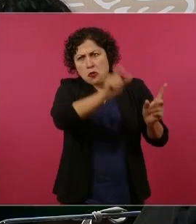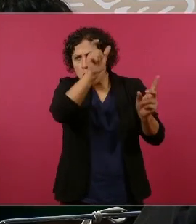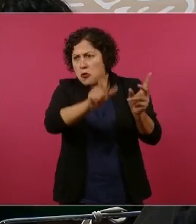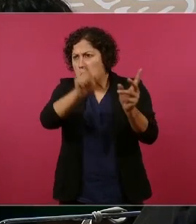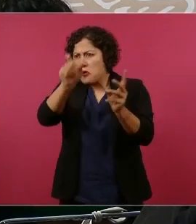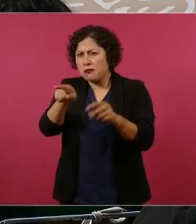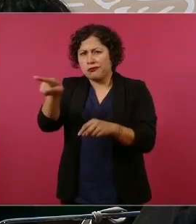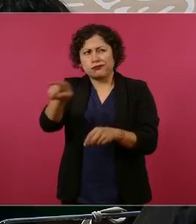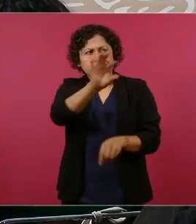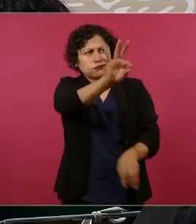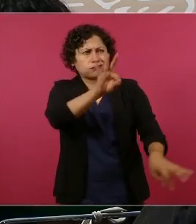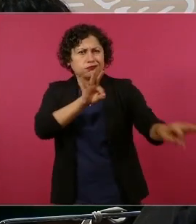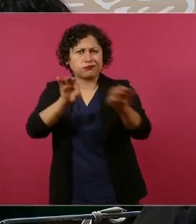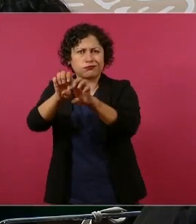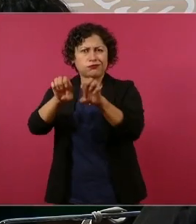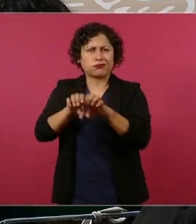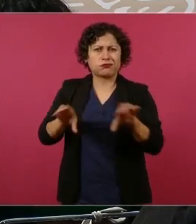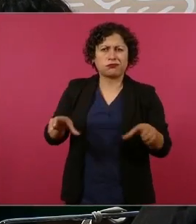del equipo. Además,